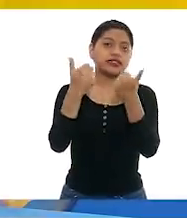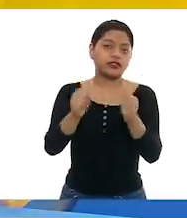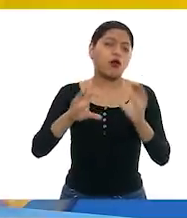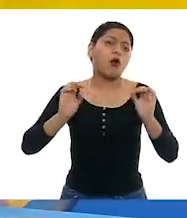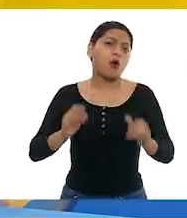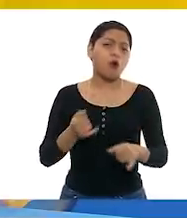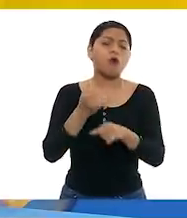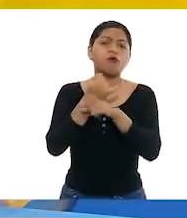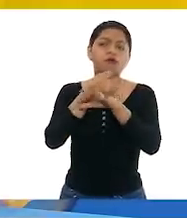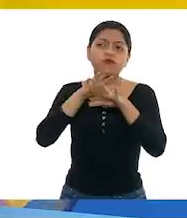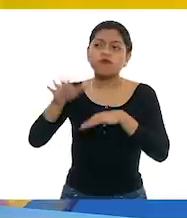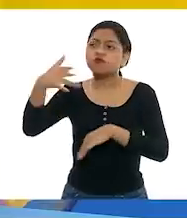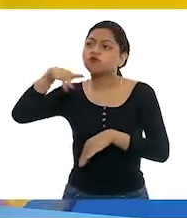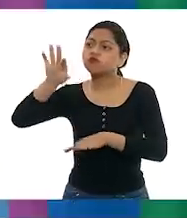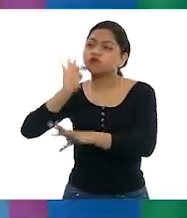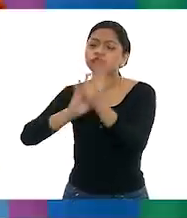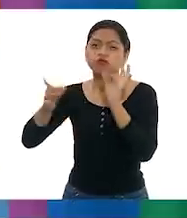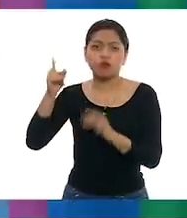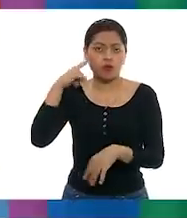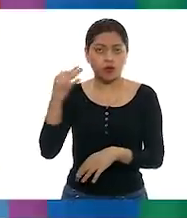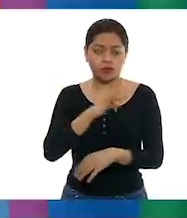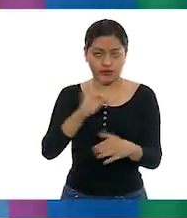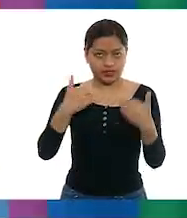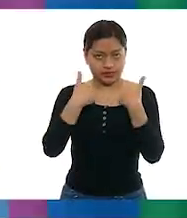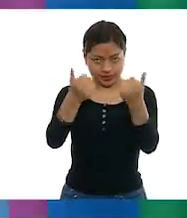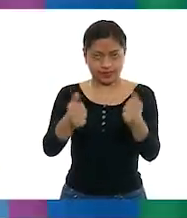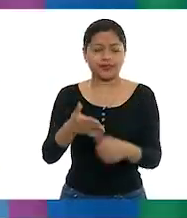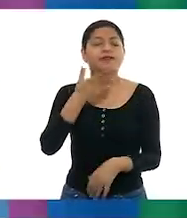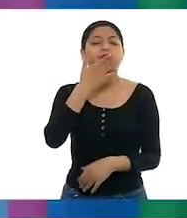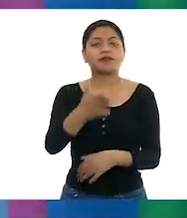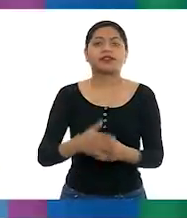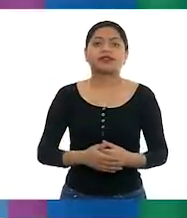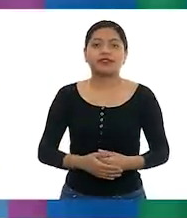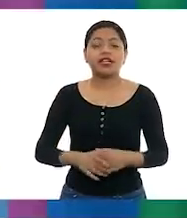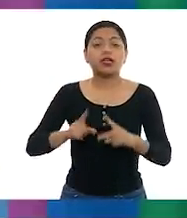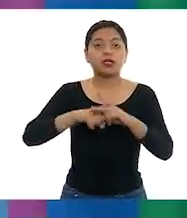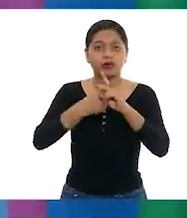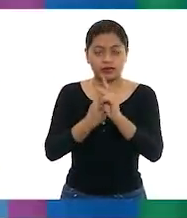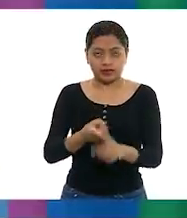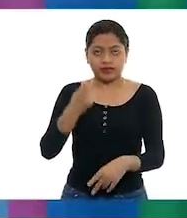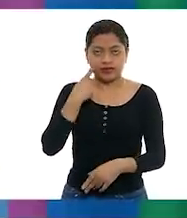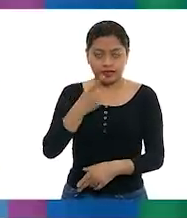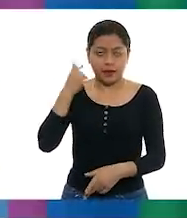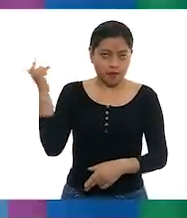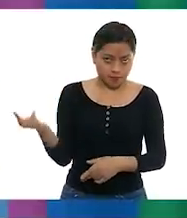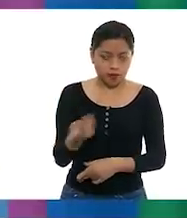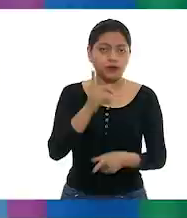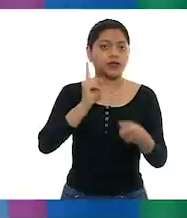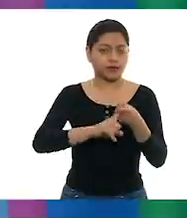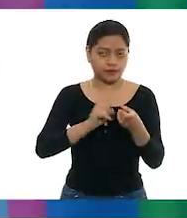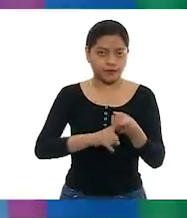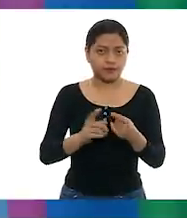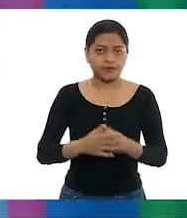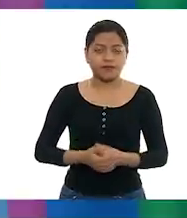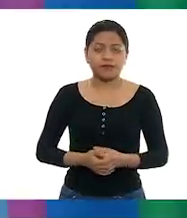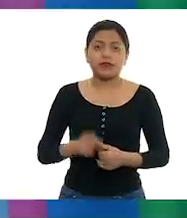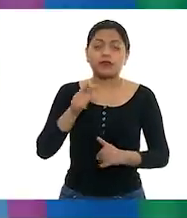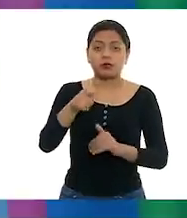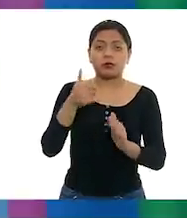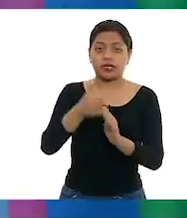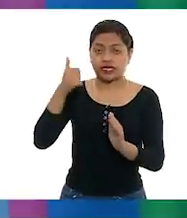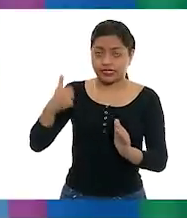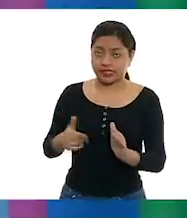fuente de información confiable. De acuerdo. Entonces, empecemos por responder la primera pregunta. Sí. Muy Ya bien. dijimos